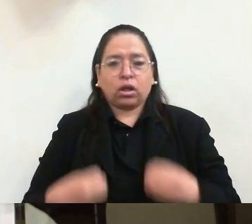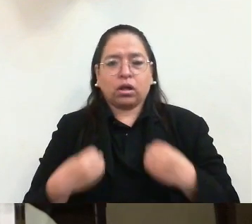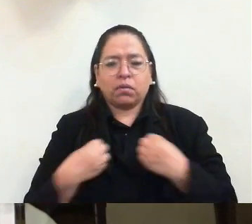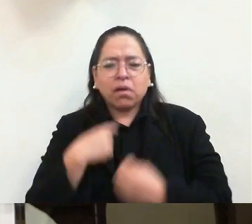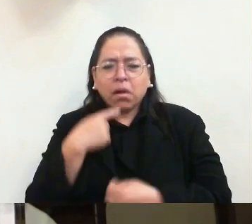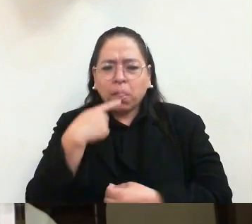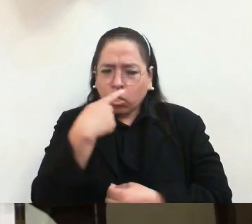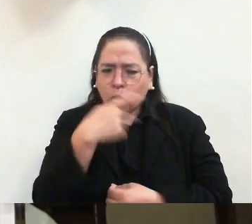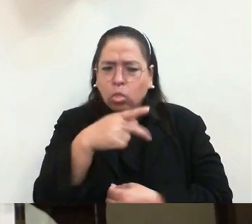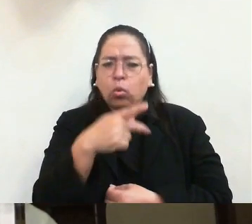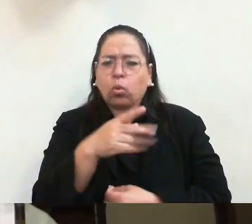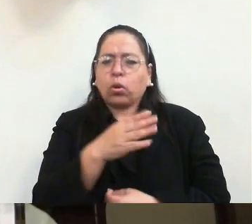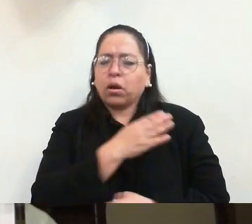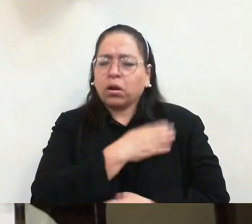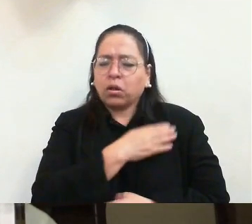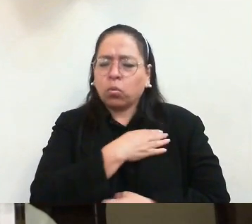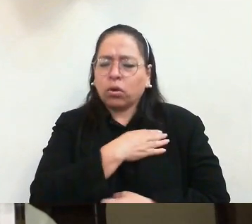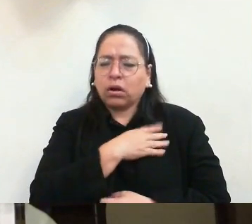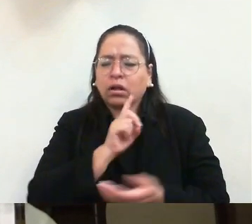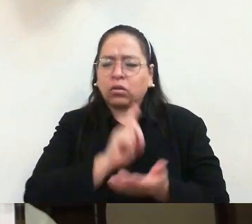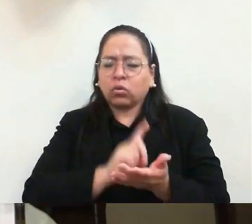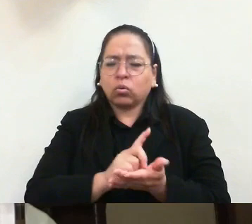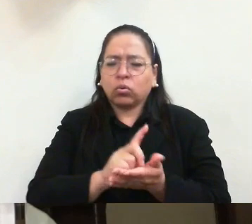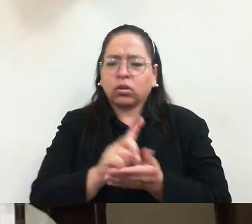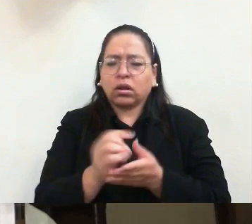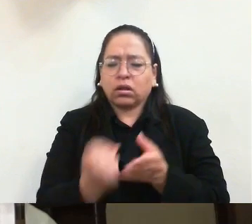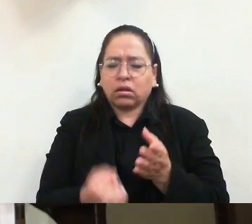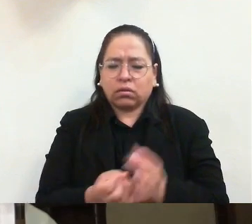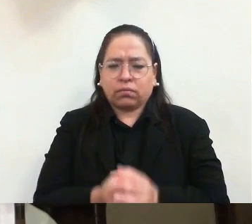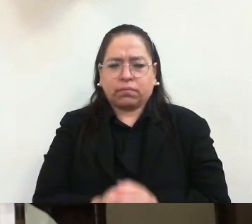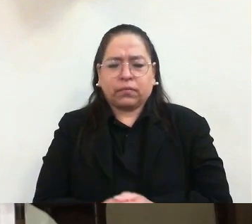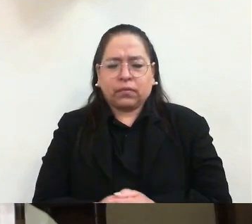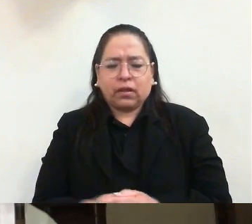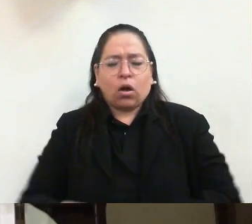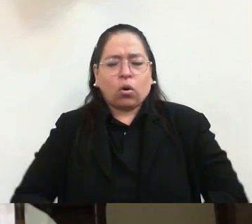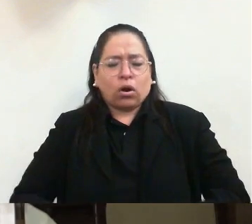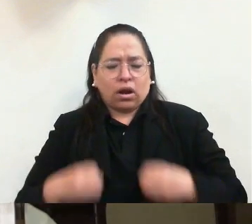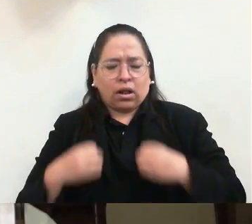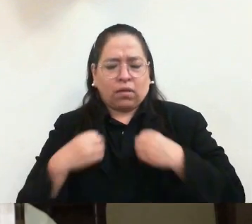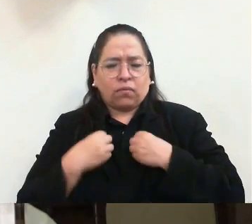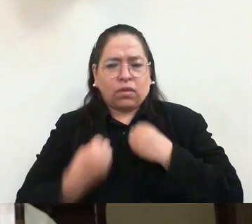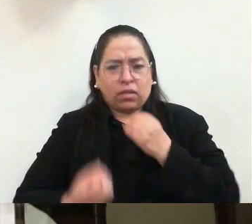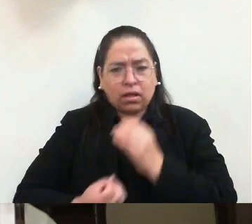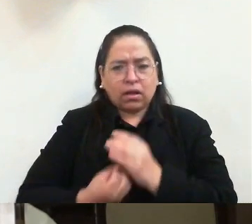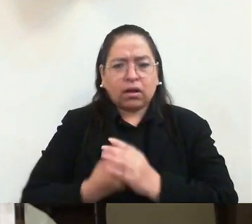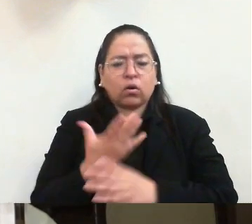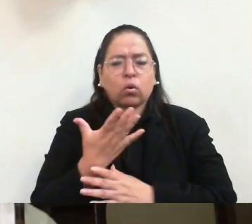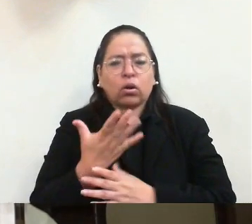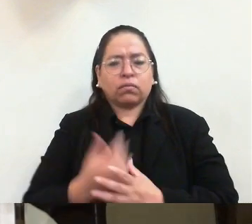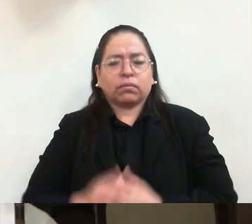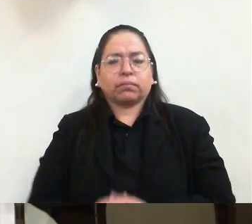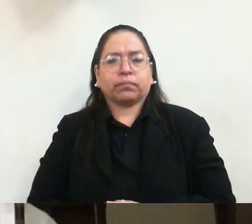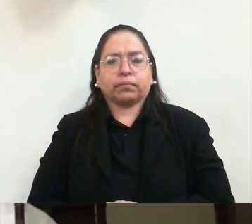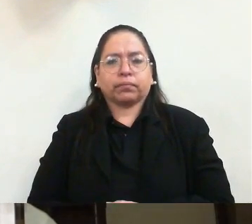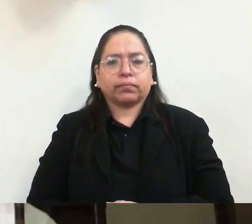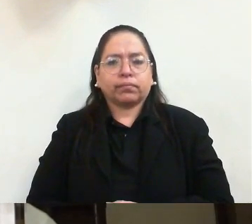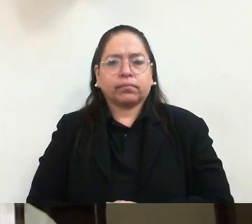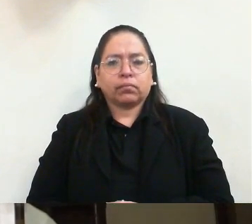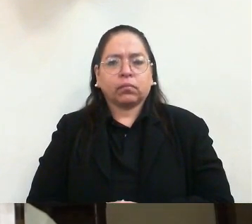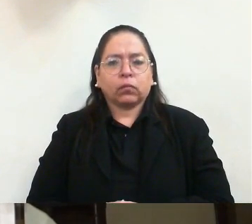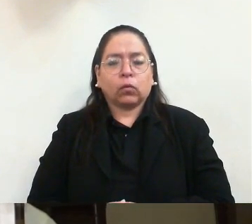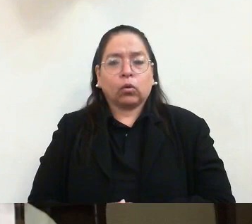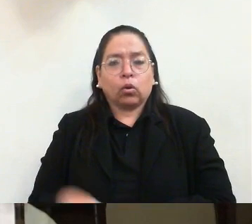comenzar hermanas y hermanos en estos días de cuaresma